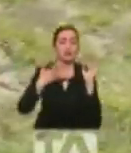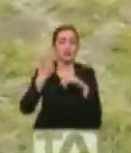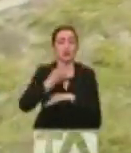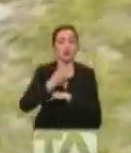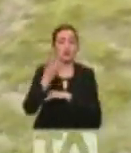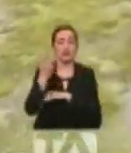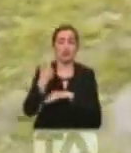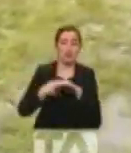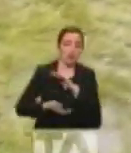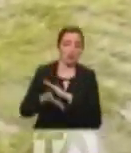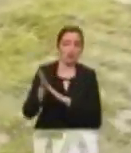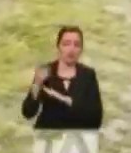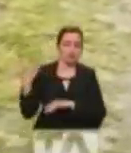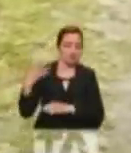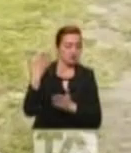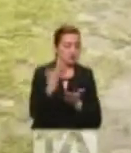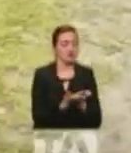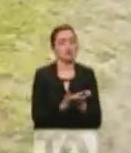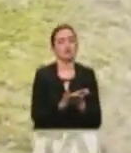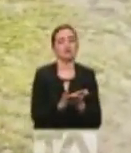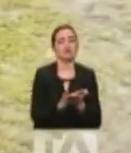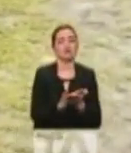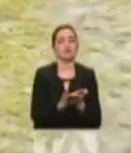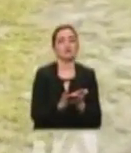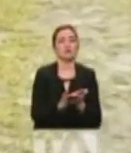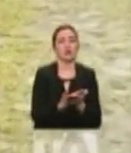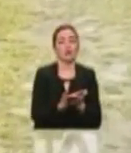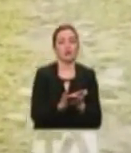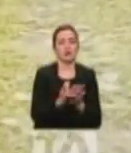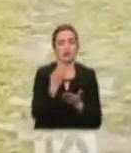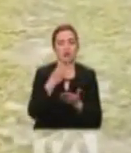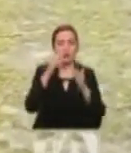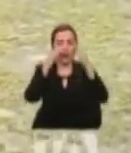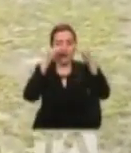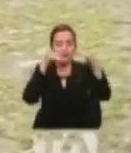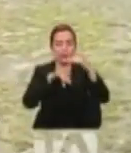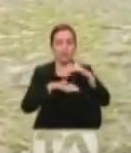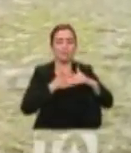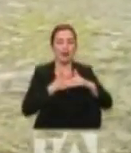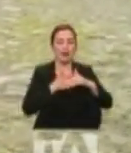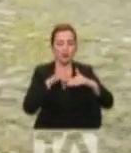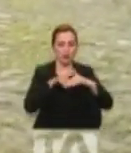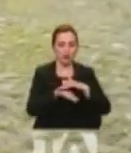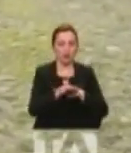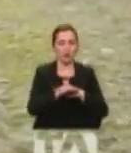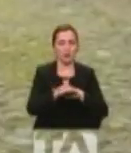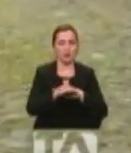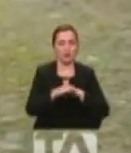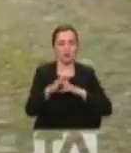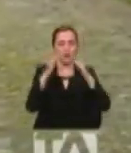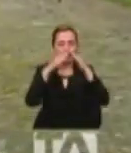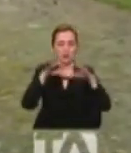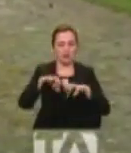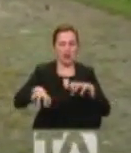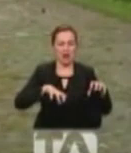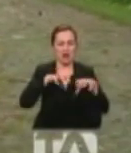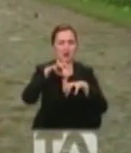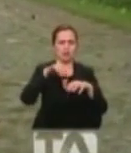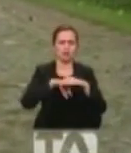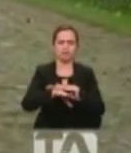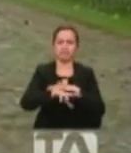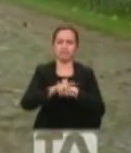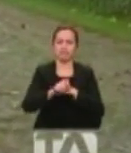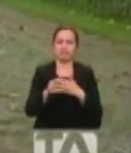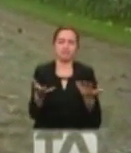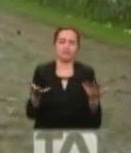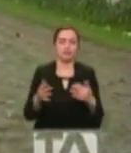dos días, y cuando regresé vi que alguien se había entrado porque encontré un poco de desorden en mi casa. Entonces, eso nos preocupa